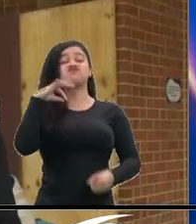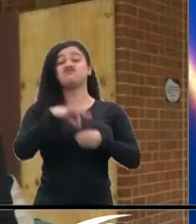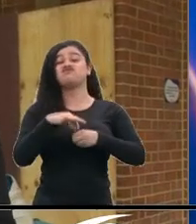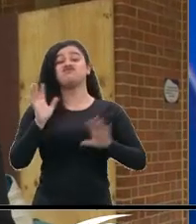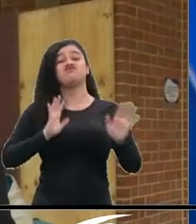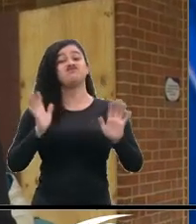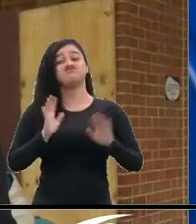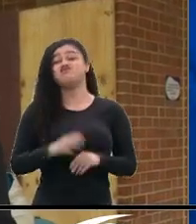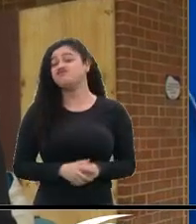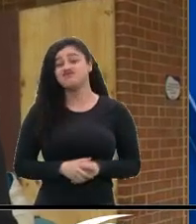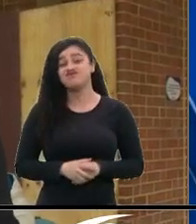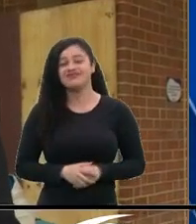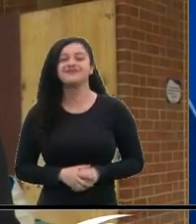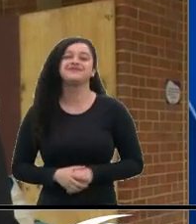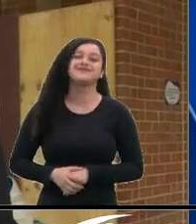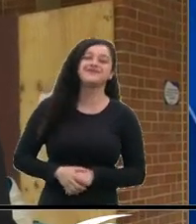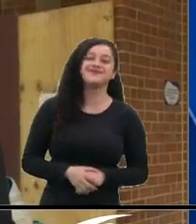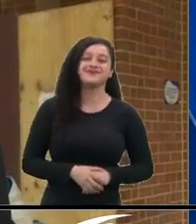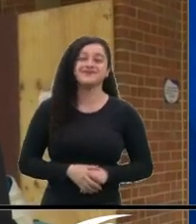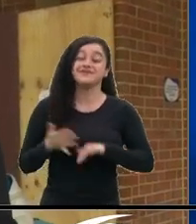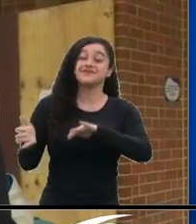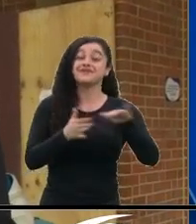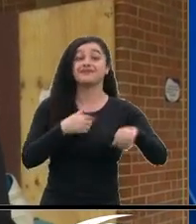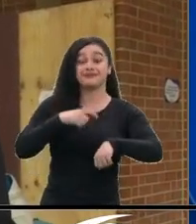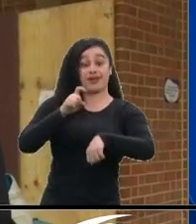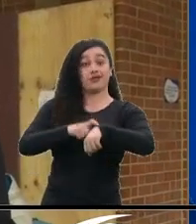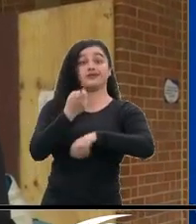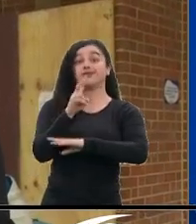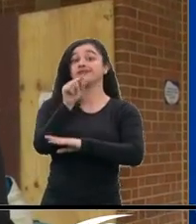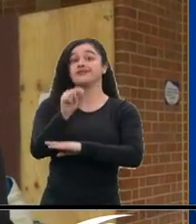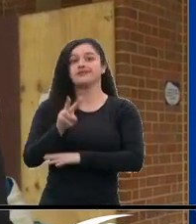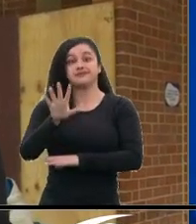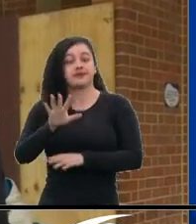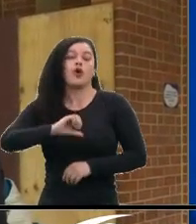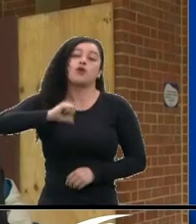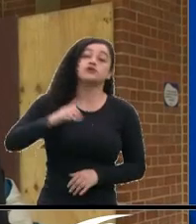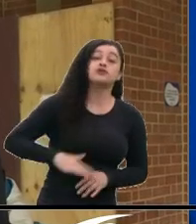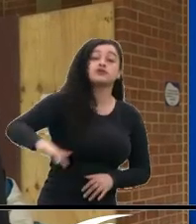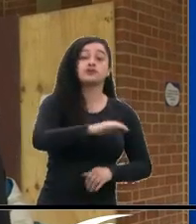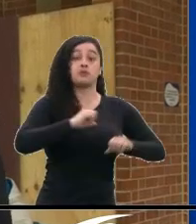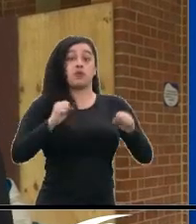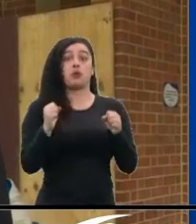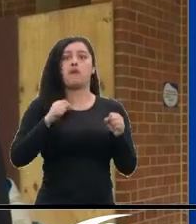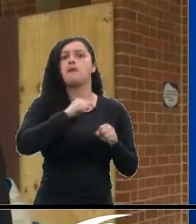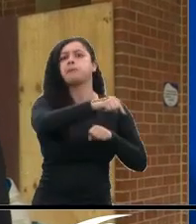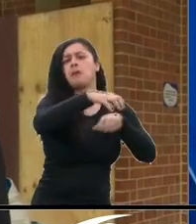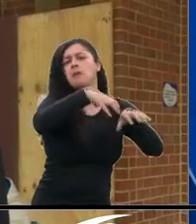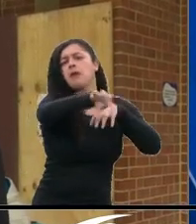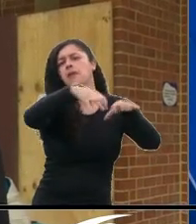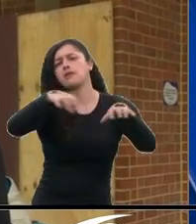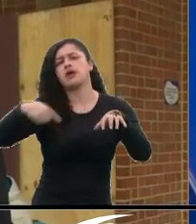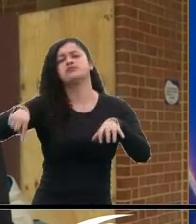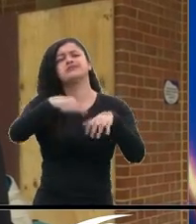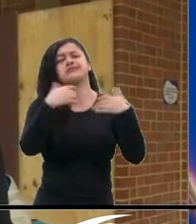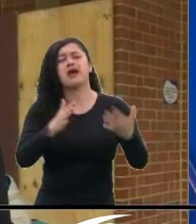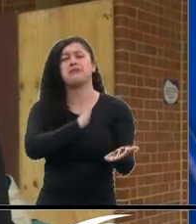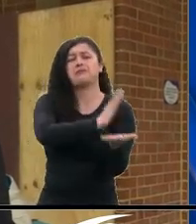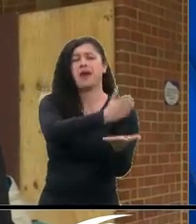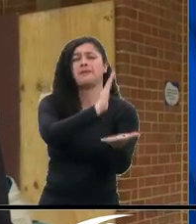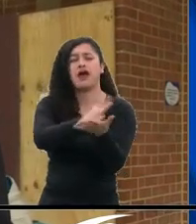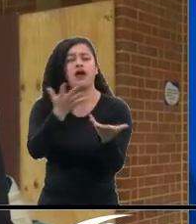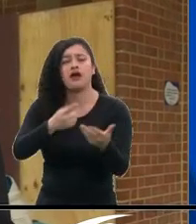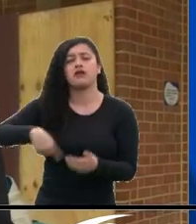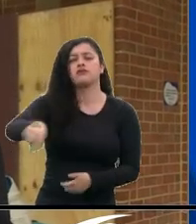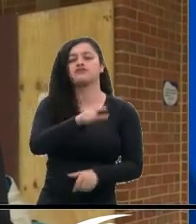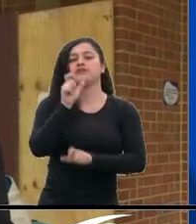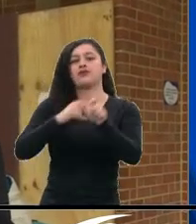ahora al sur de Bogotá. Esa zona es clave en estas elecciones porque congregó a miles de jóvenes durante varias semanas en las protestas del paro nacional.